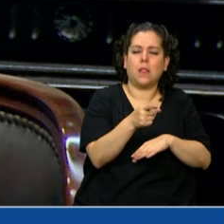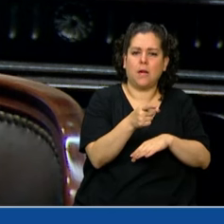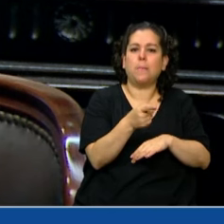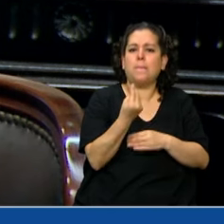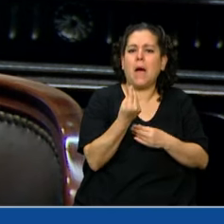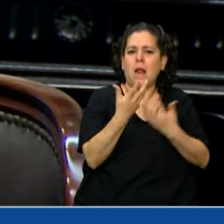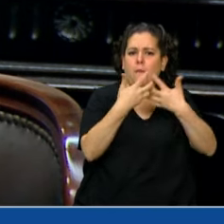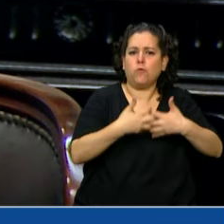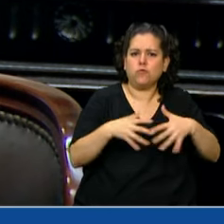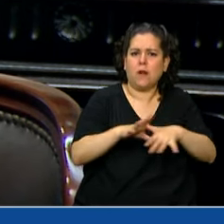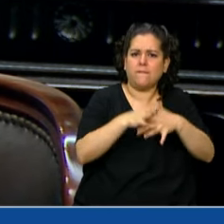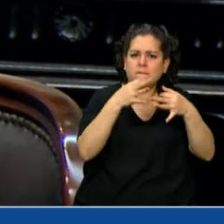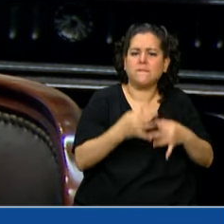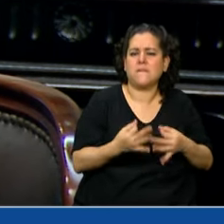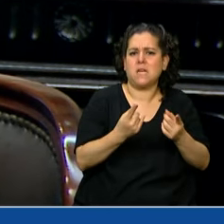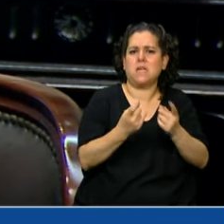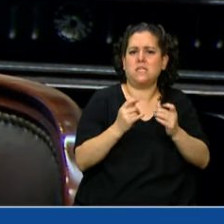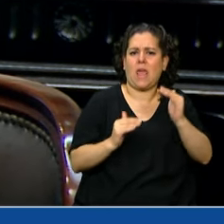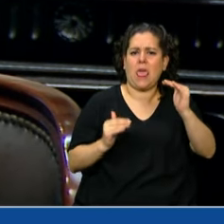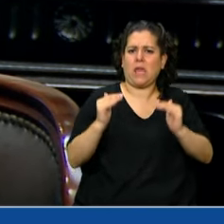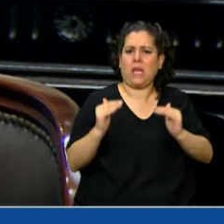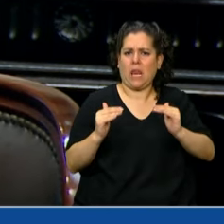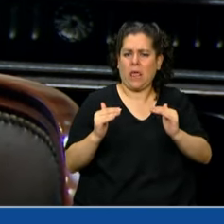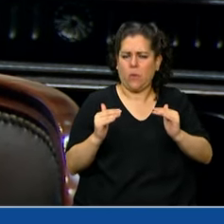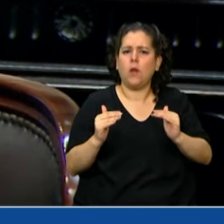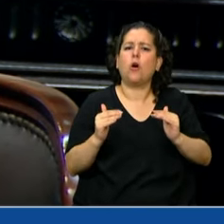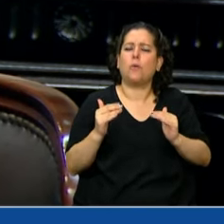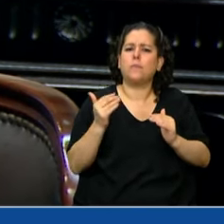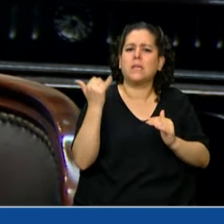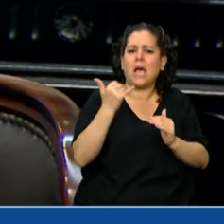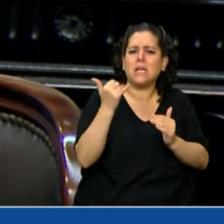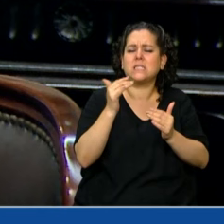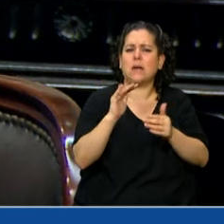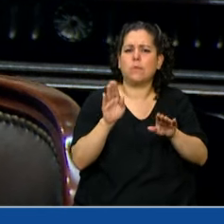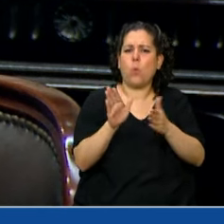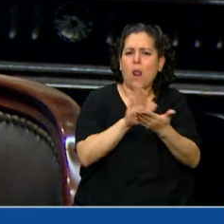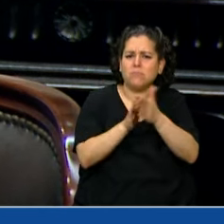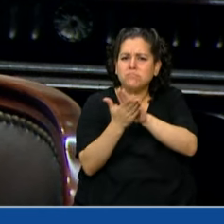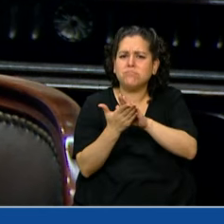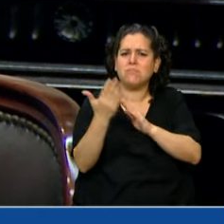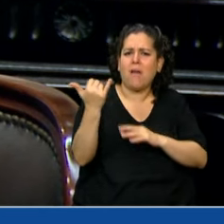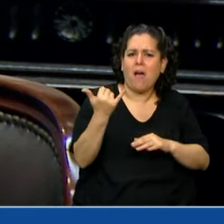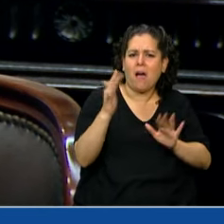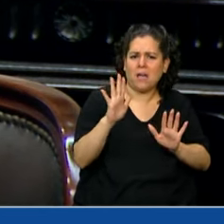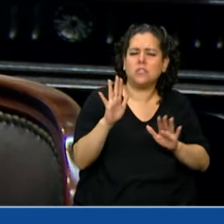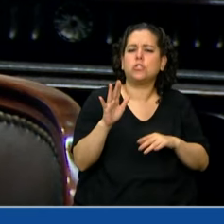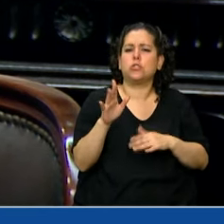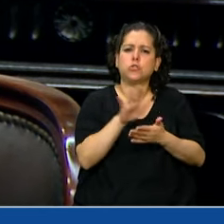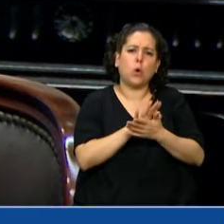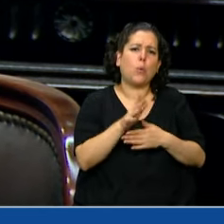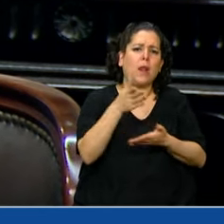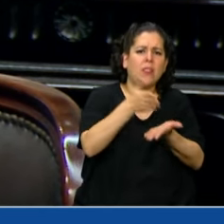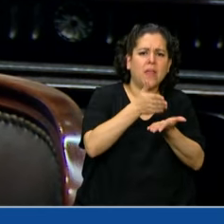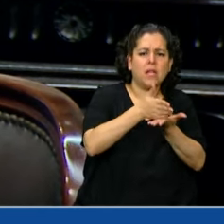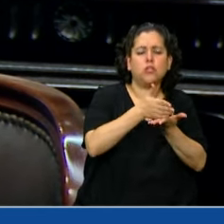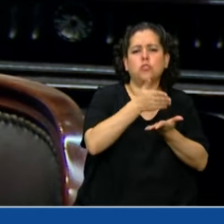para funcionar adecuadamente que haya equilibrio que haya equivalencia en las contraprestaciones en los